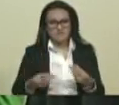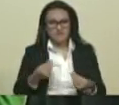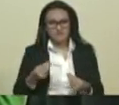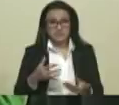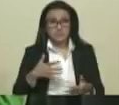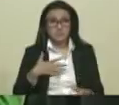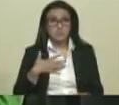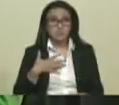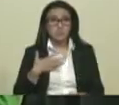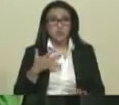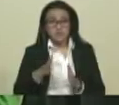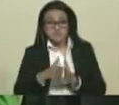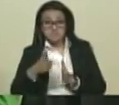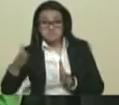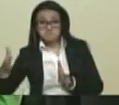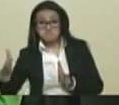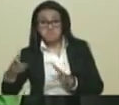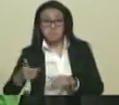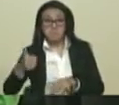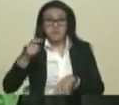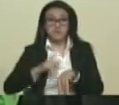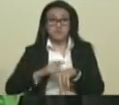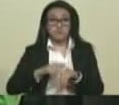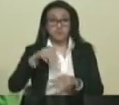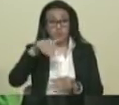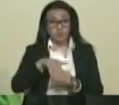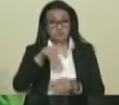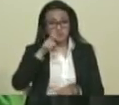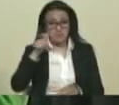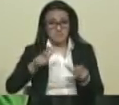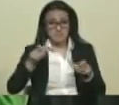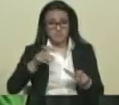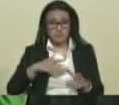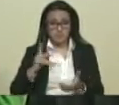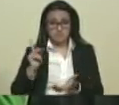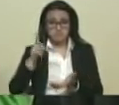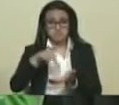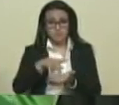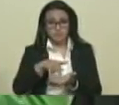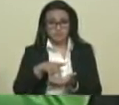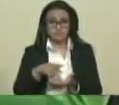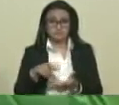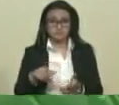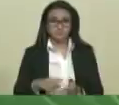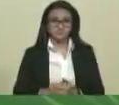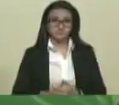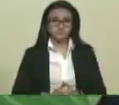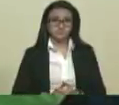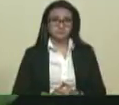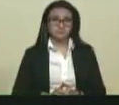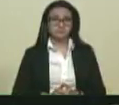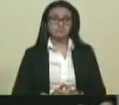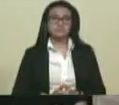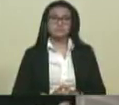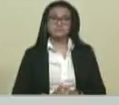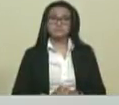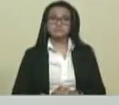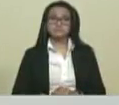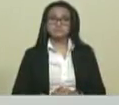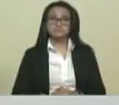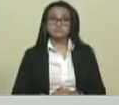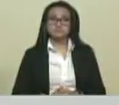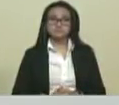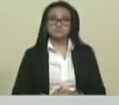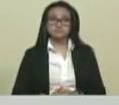pueda prolongar el tiempo de votación para estas personas que están en estas entidades. Mira,